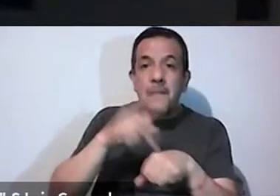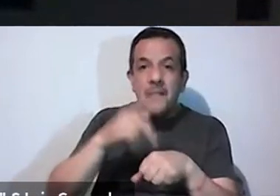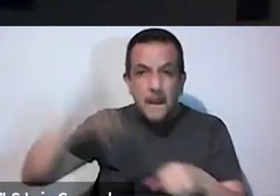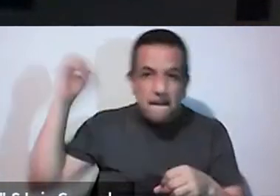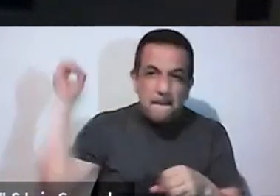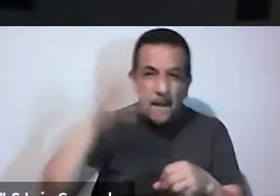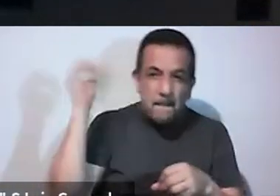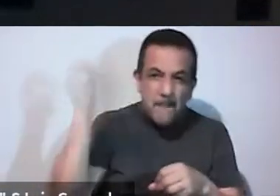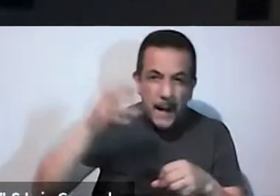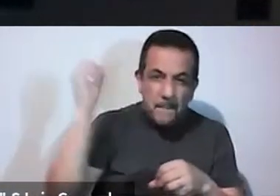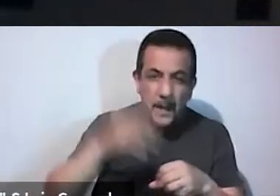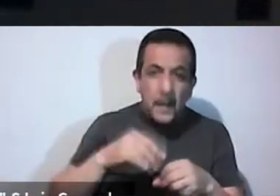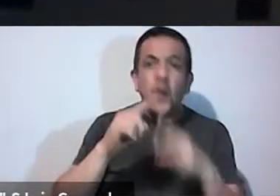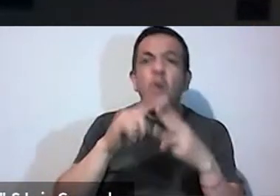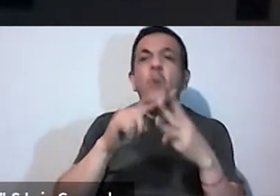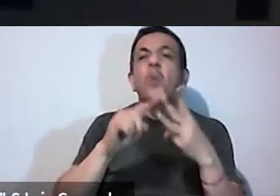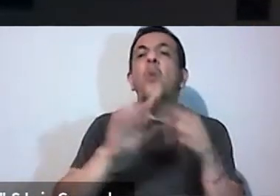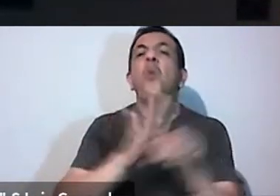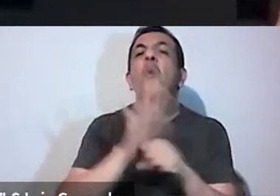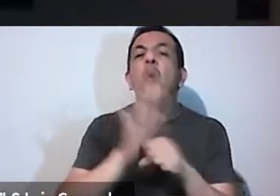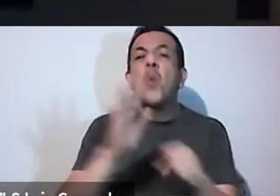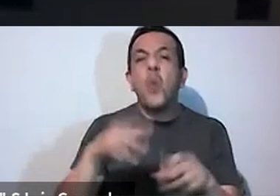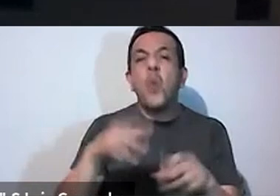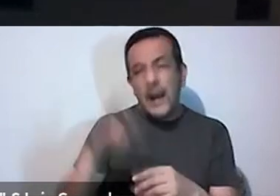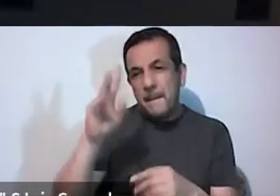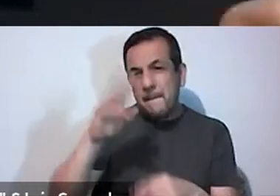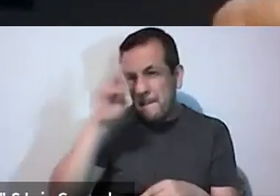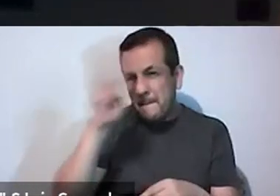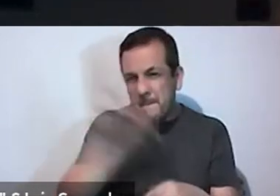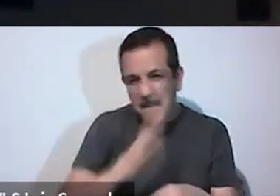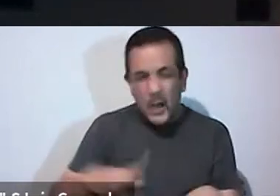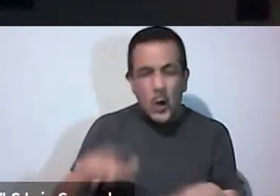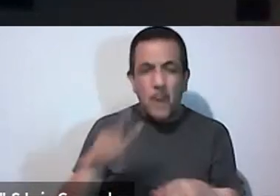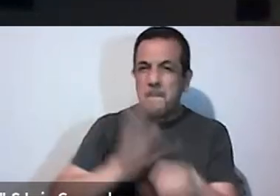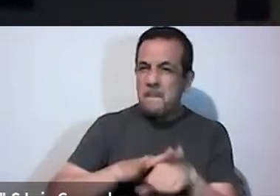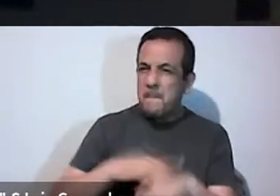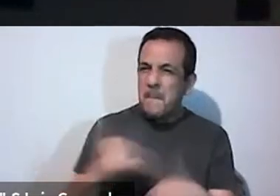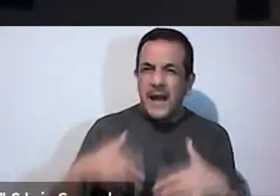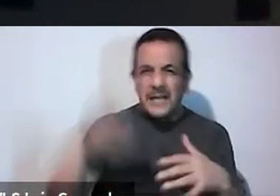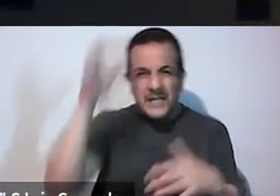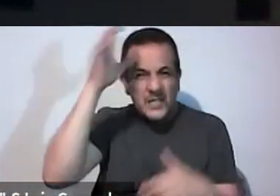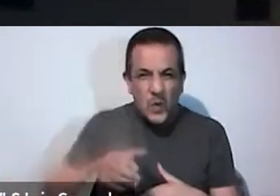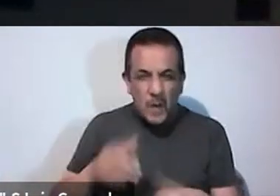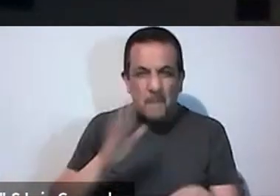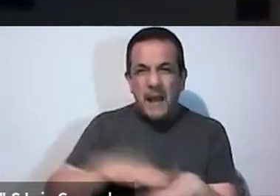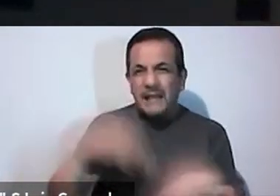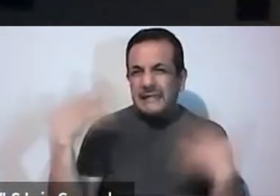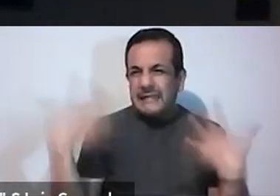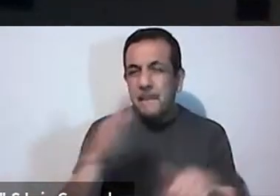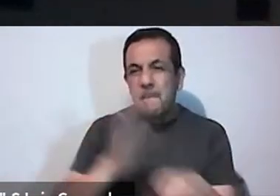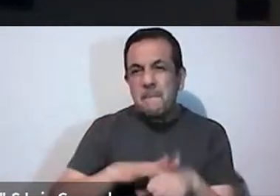por mucho, ganaría más doloroso, más cruel, más